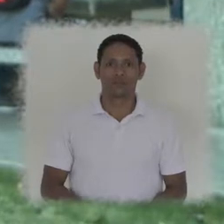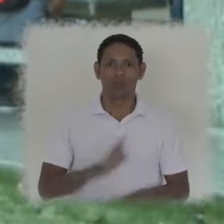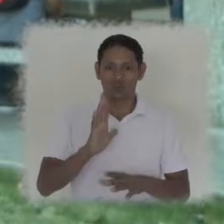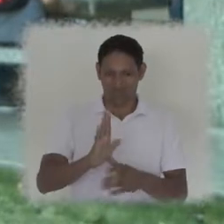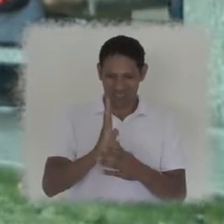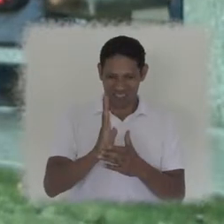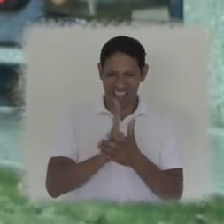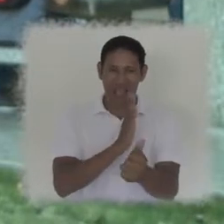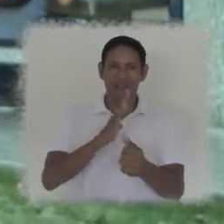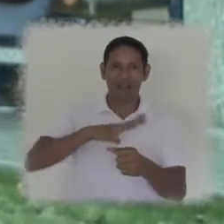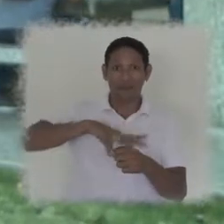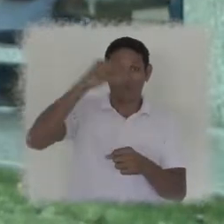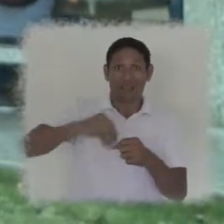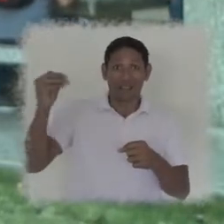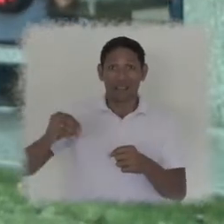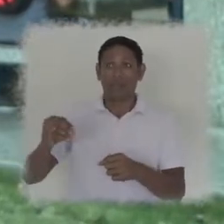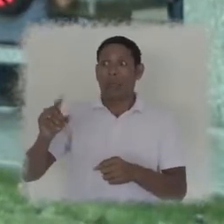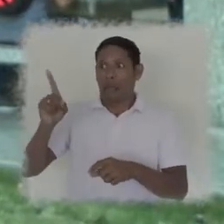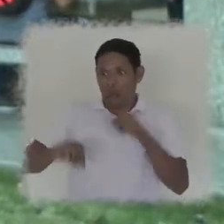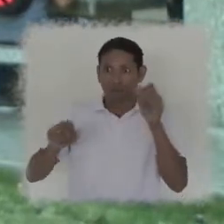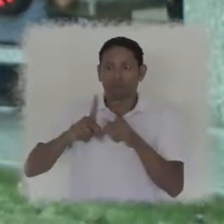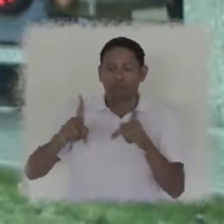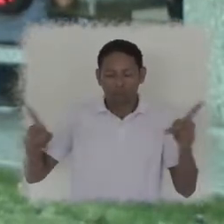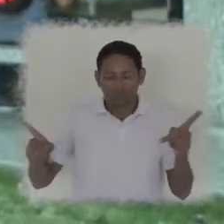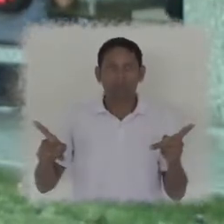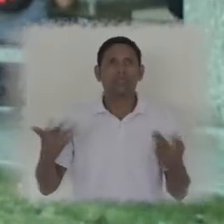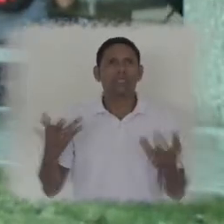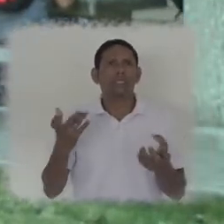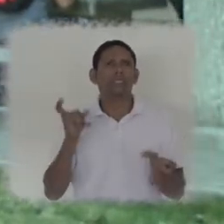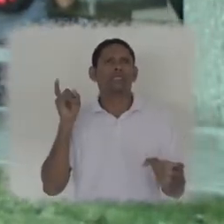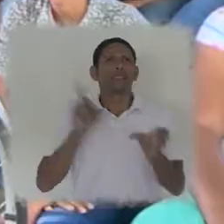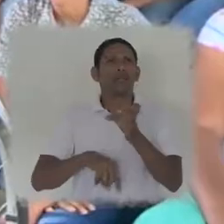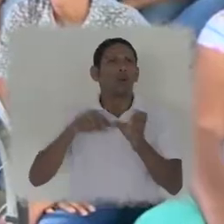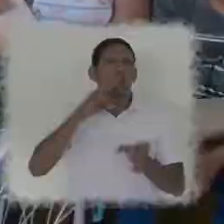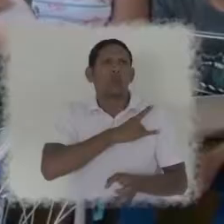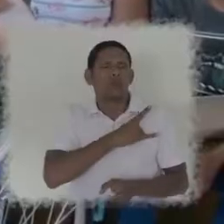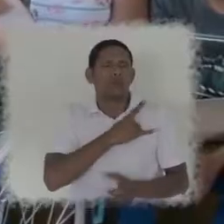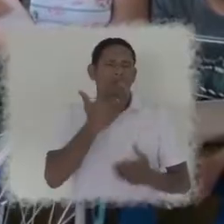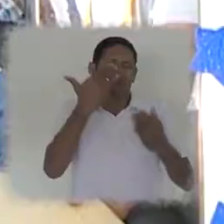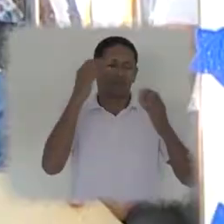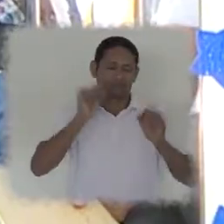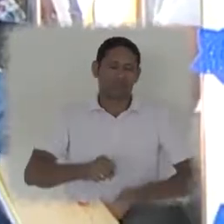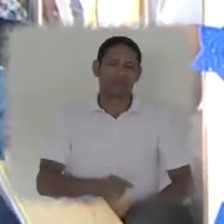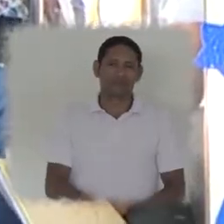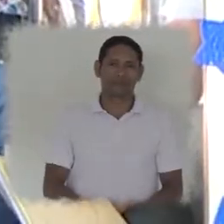Programa Talento Magdalena materializa el sueño de alcanzar la educación superior.